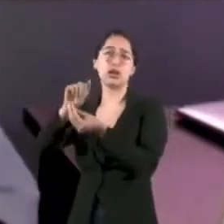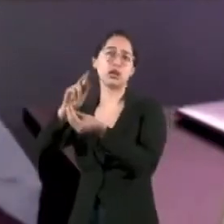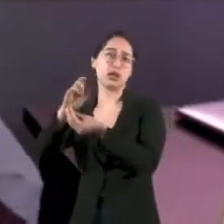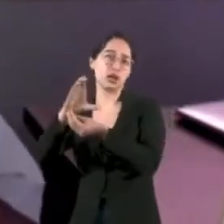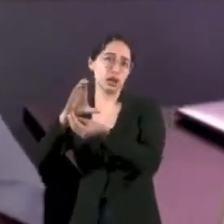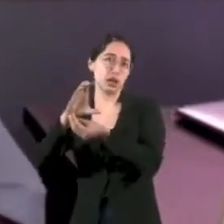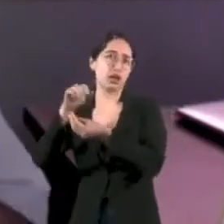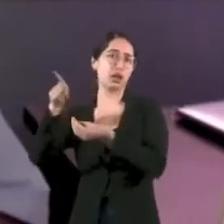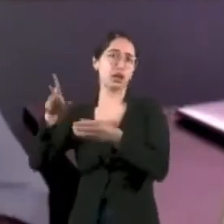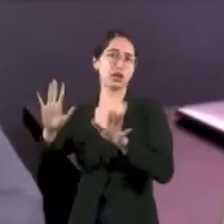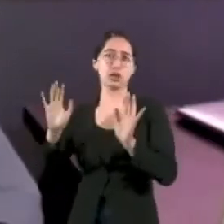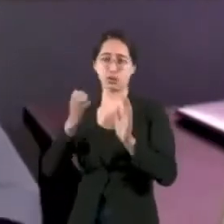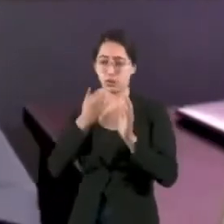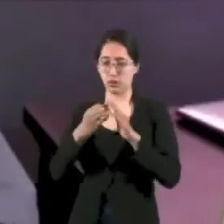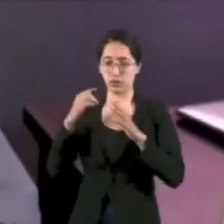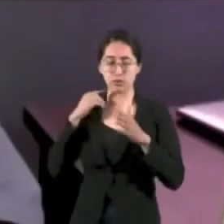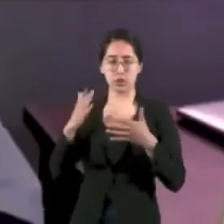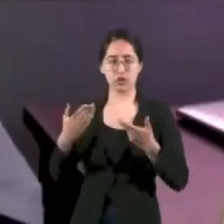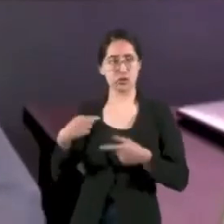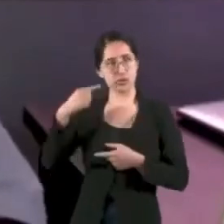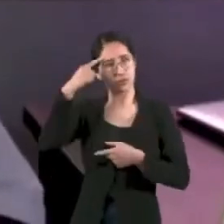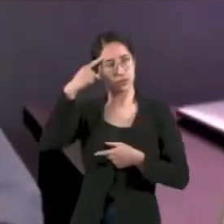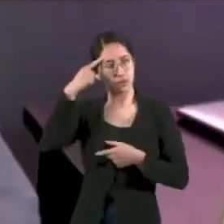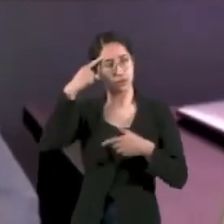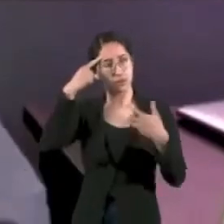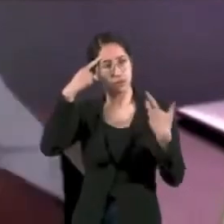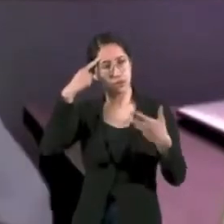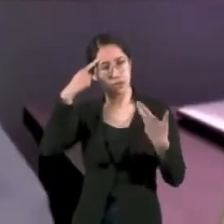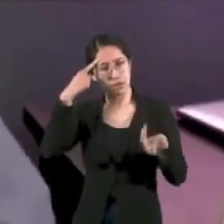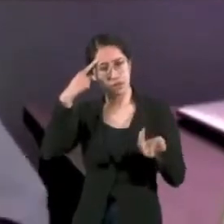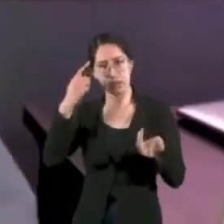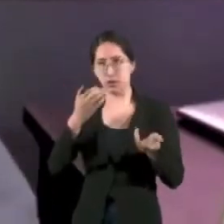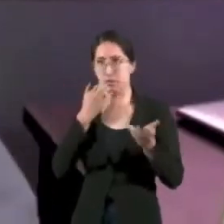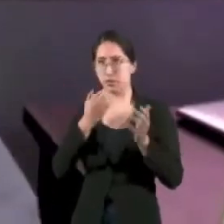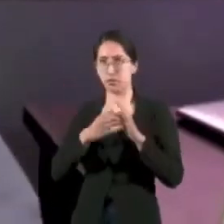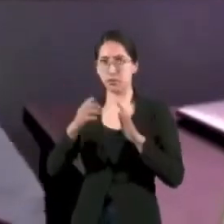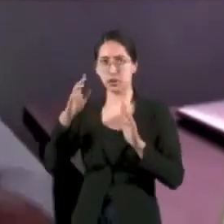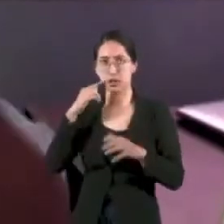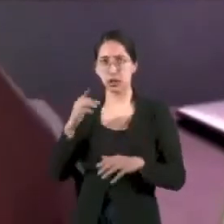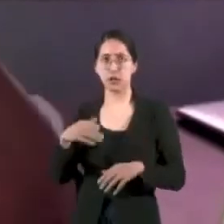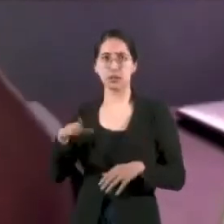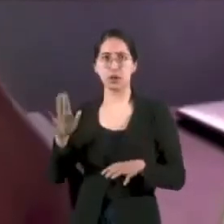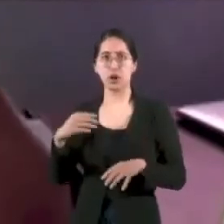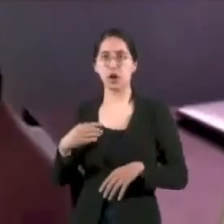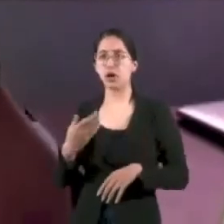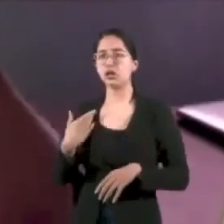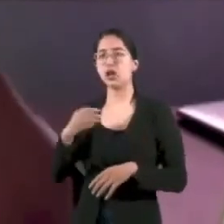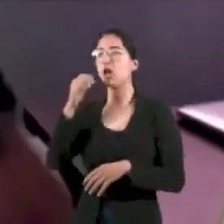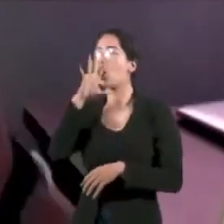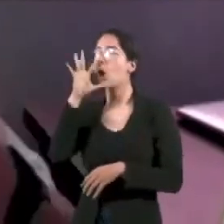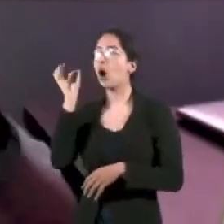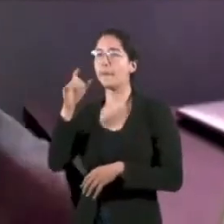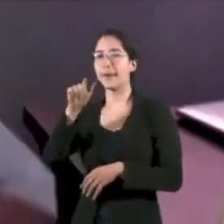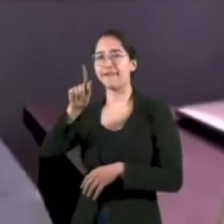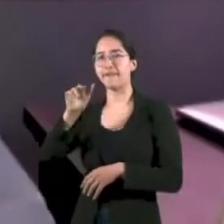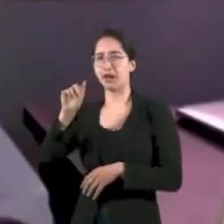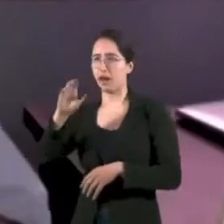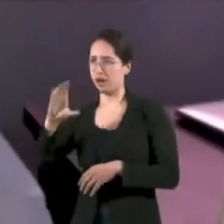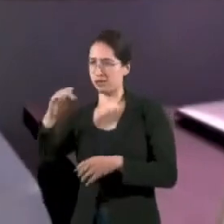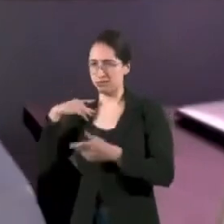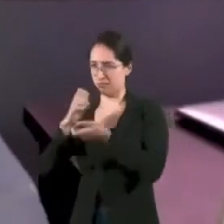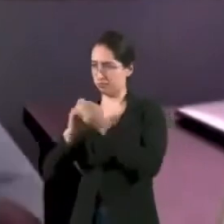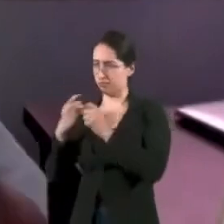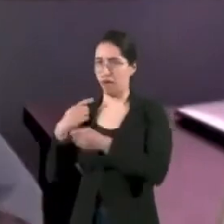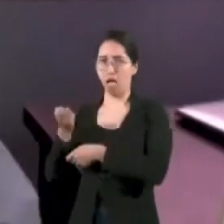porque no le cabe a uno en la cabeza que hubiéramos realizado a nombre de las FARC a nombre de esos principios que esos campesinos